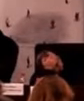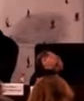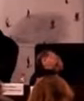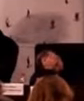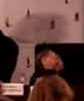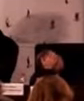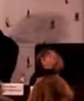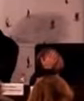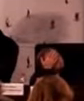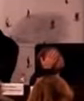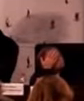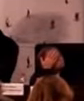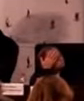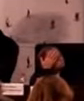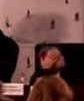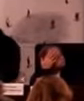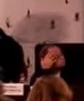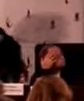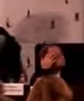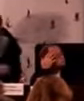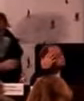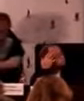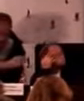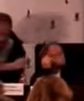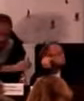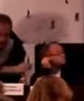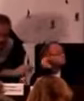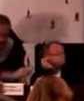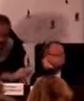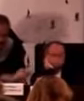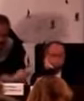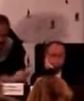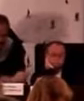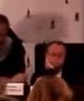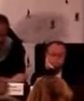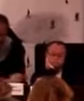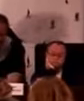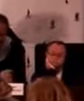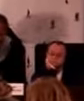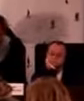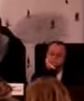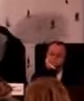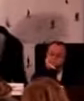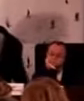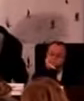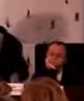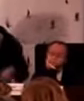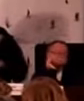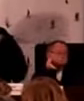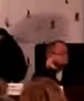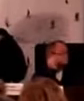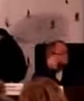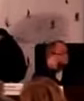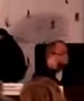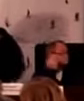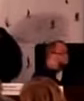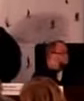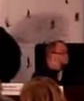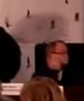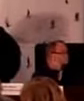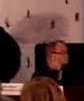entretiene. Quiero decir, y esto es así. Cuando yo caminaba,